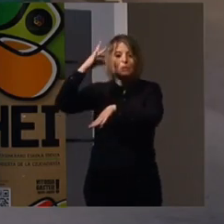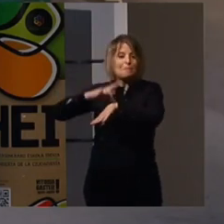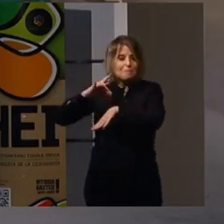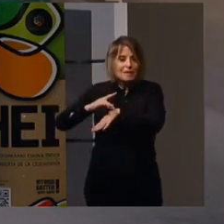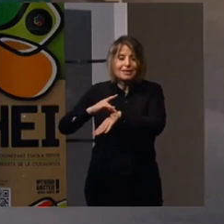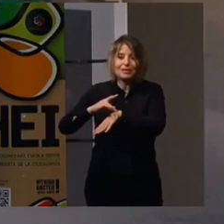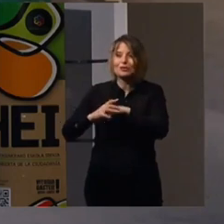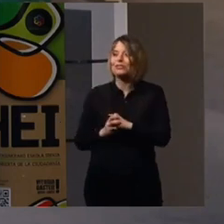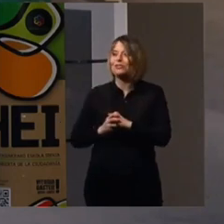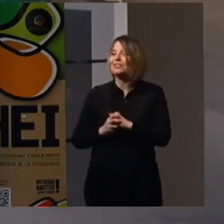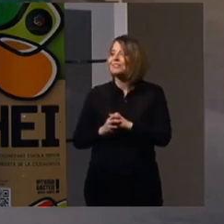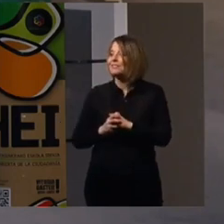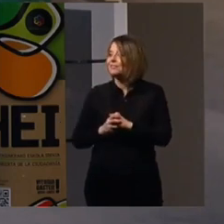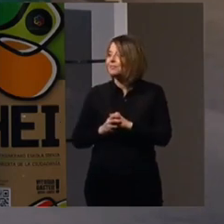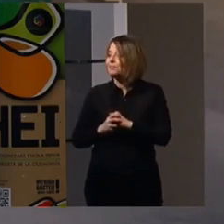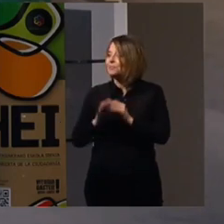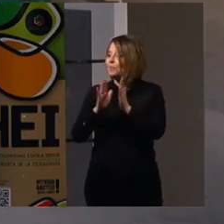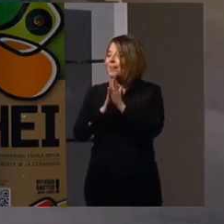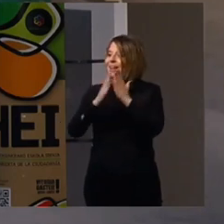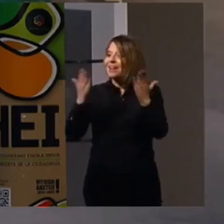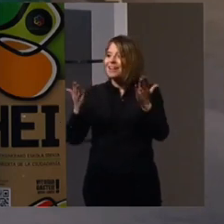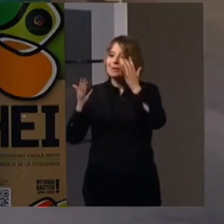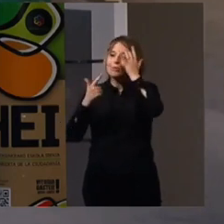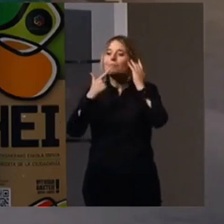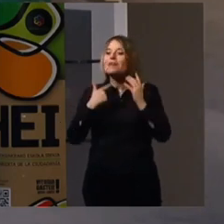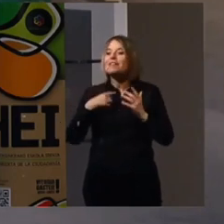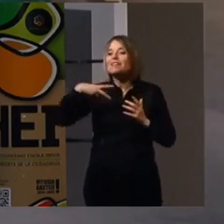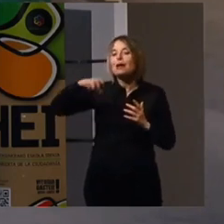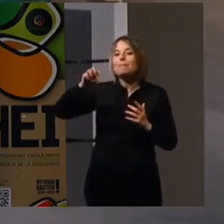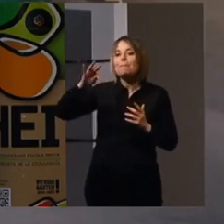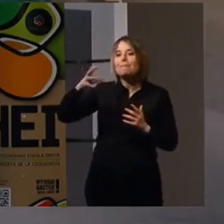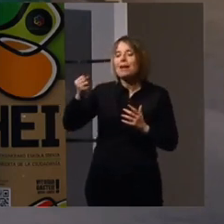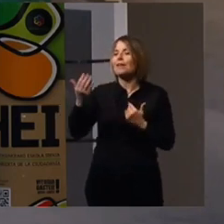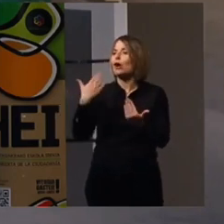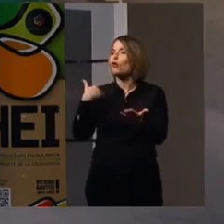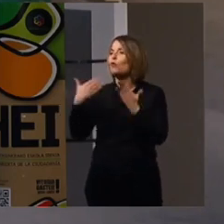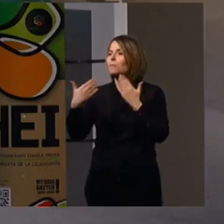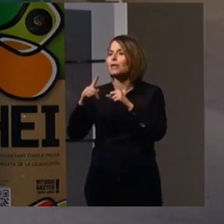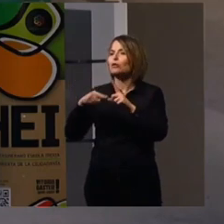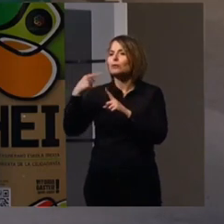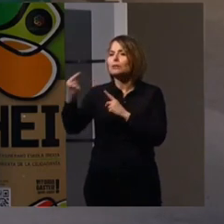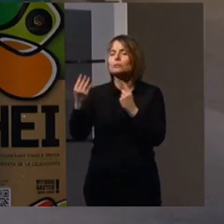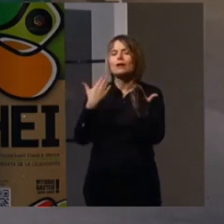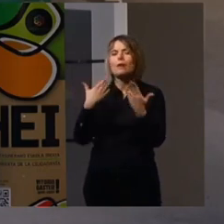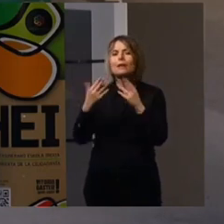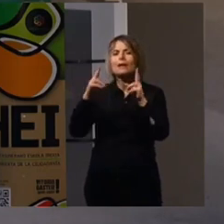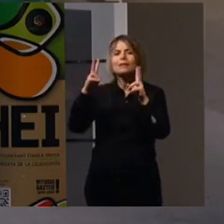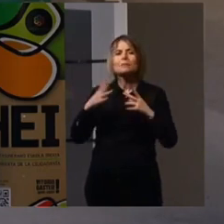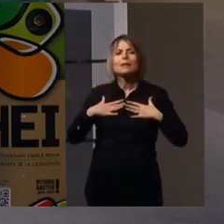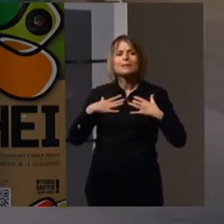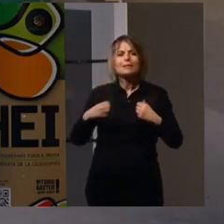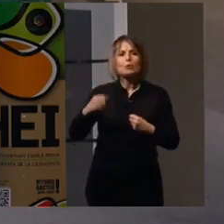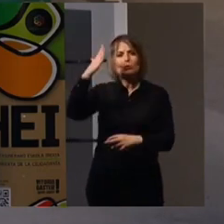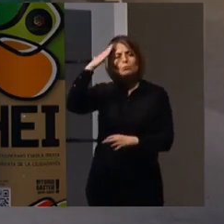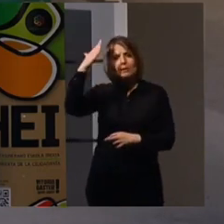lo de residentes, ¿eh? No. Y el libro surge, me contaba Marta, tras un montón de conversaciones en torno a la salud mental y a